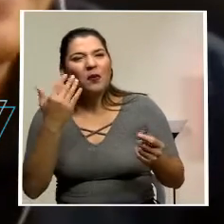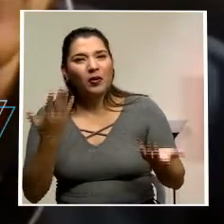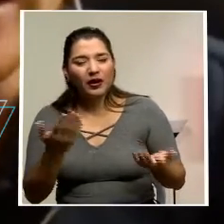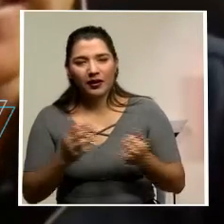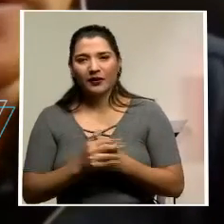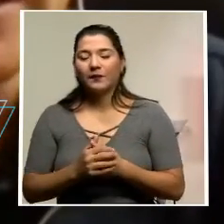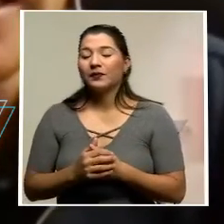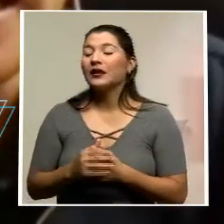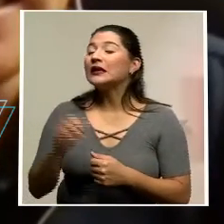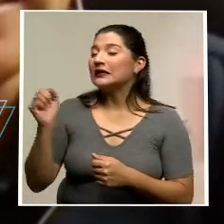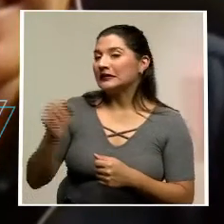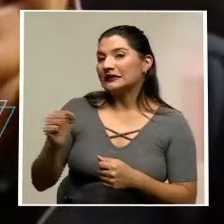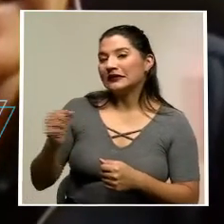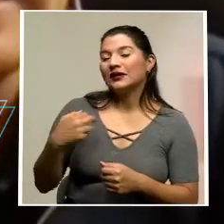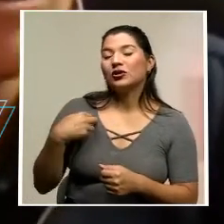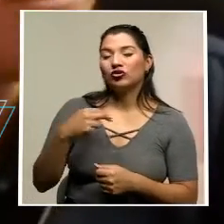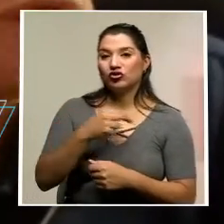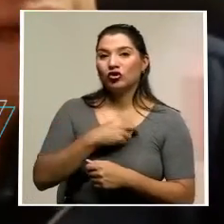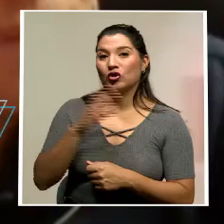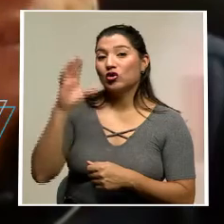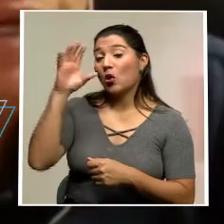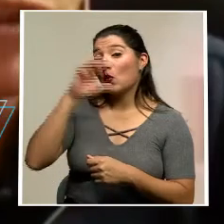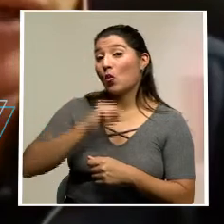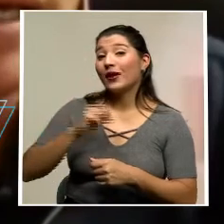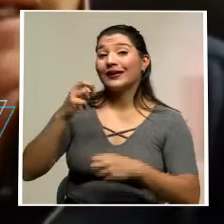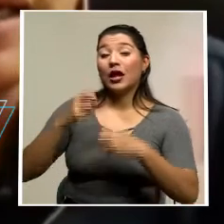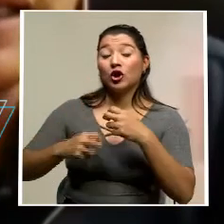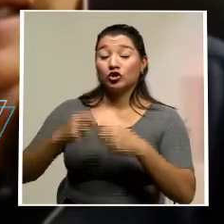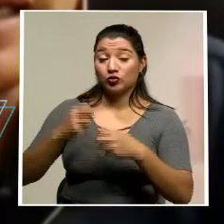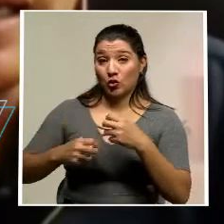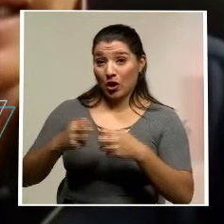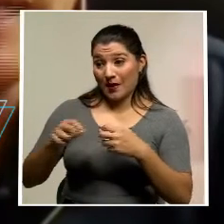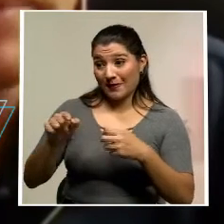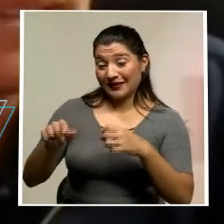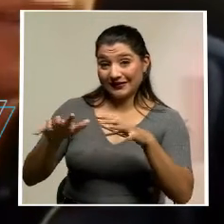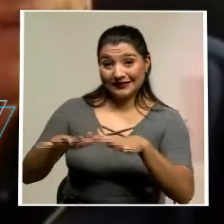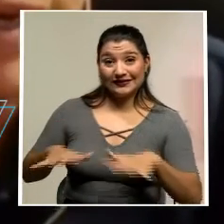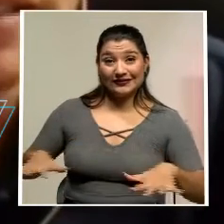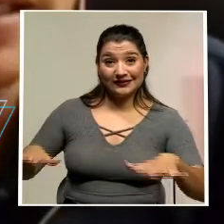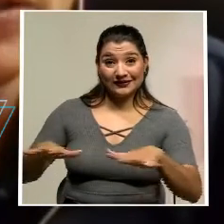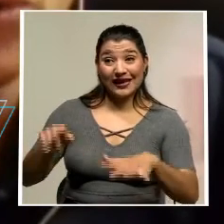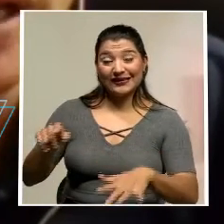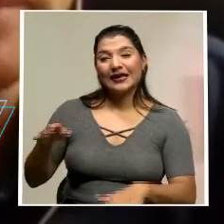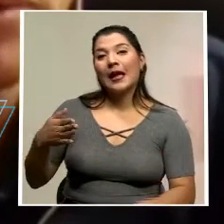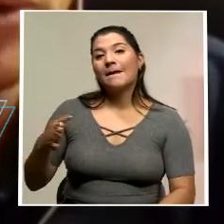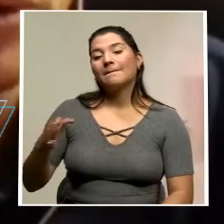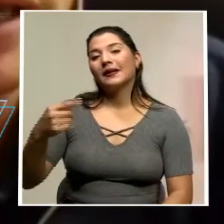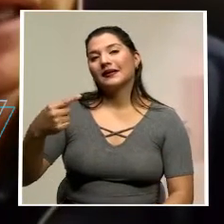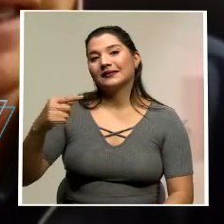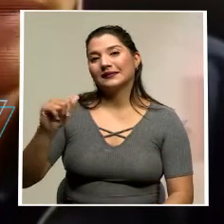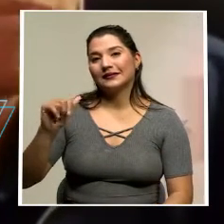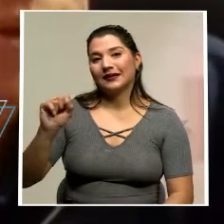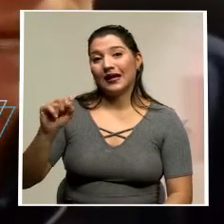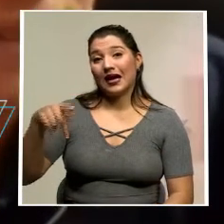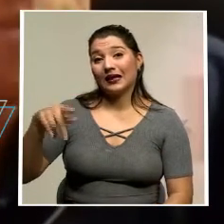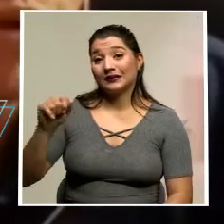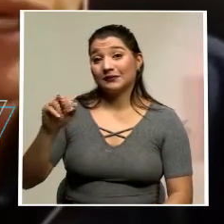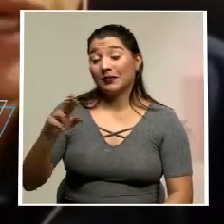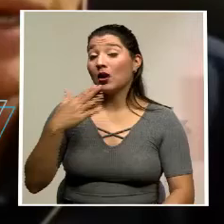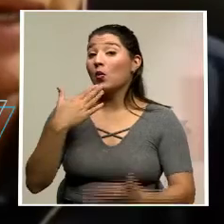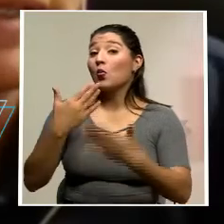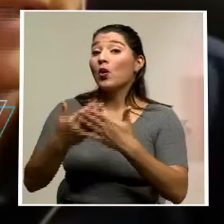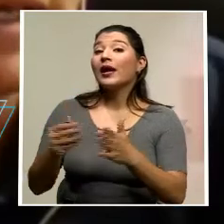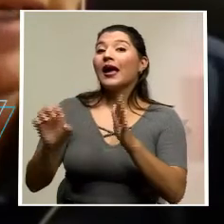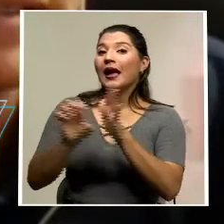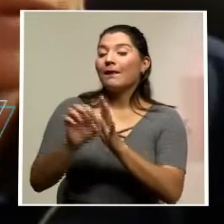se da cuenta, ¿verdad?, de los problemas de la zona y el pez Gaspar es un ejemplo importante